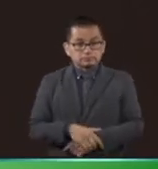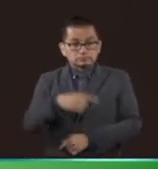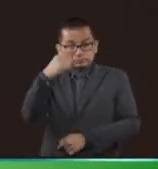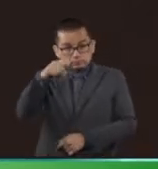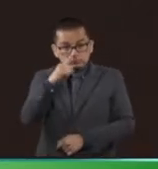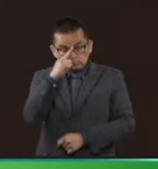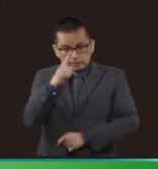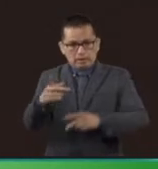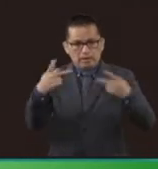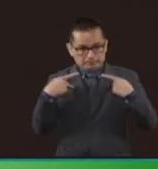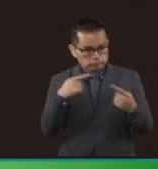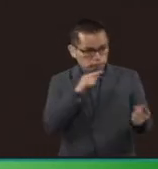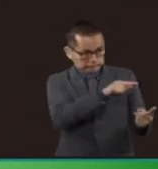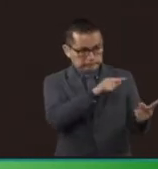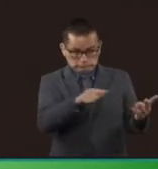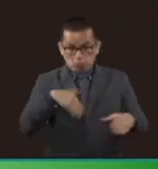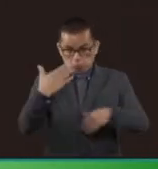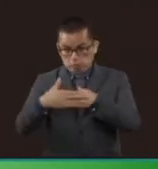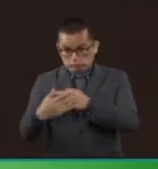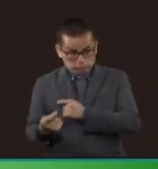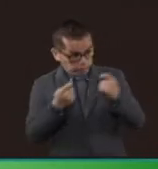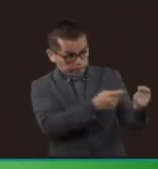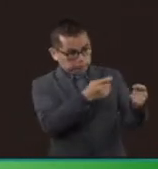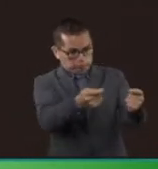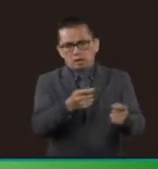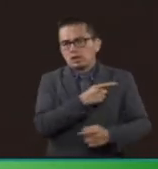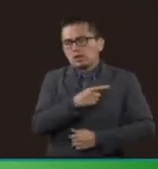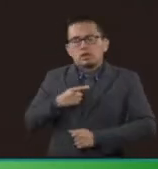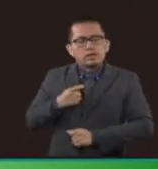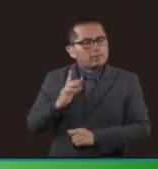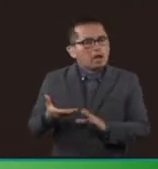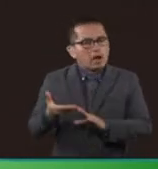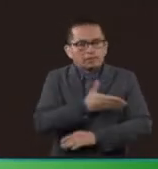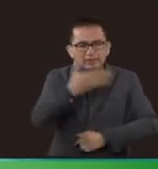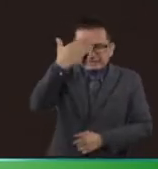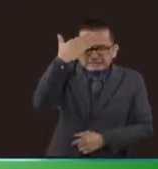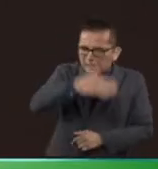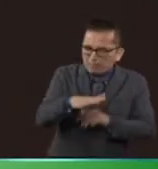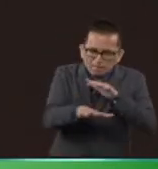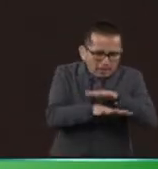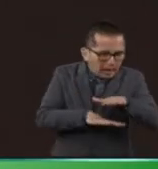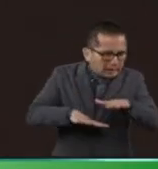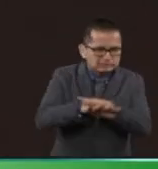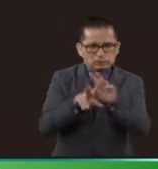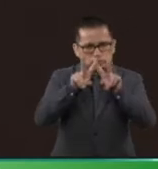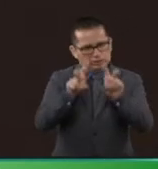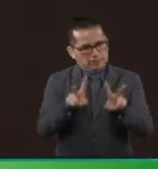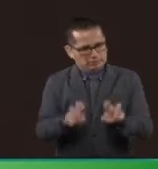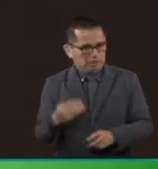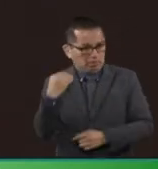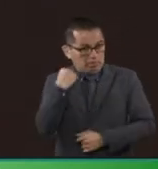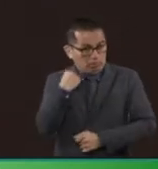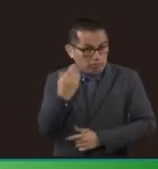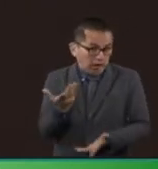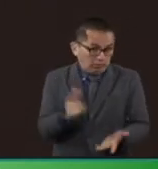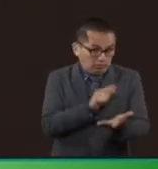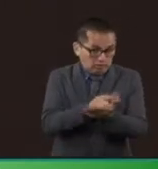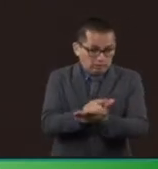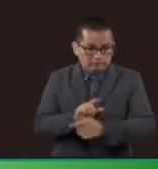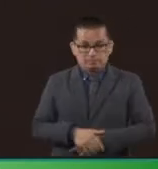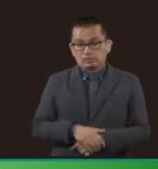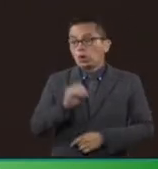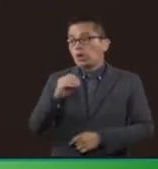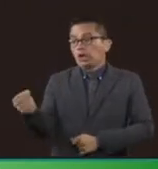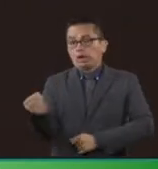tengan los con indispensables de derecho o queremos tener jueces de Amparo que no